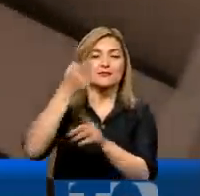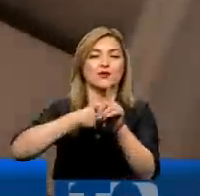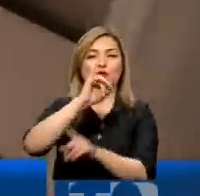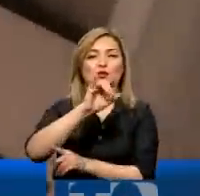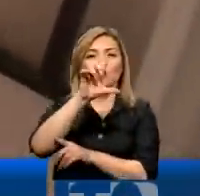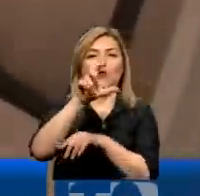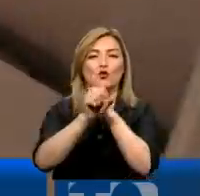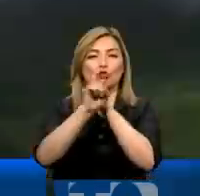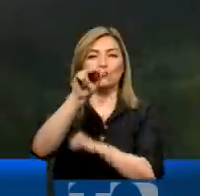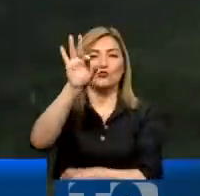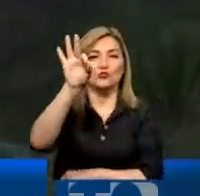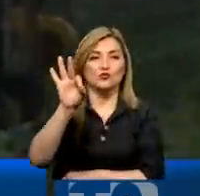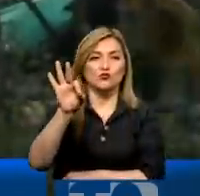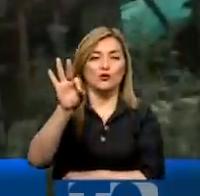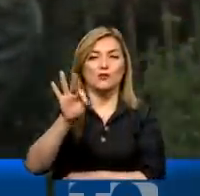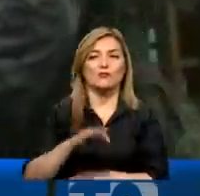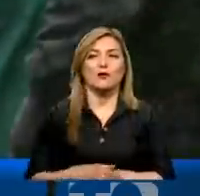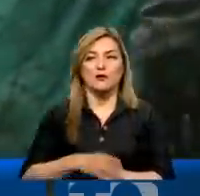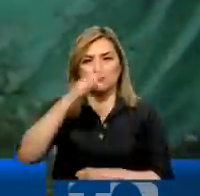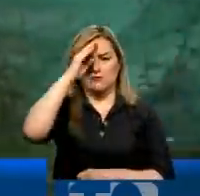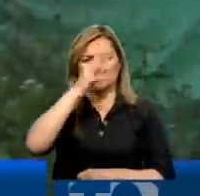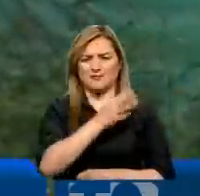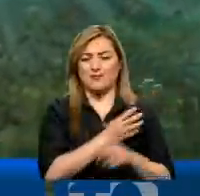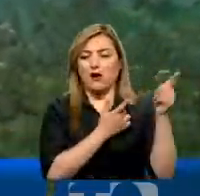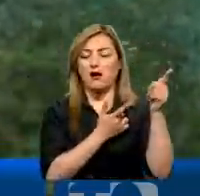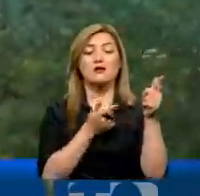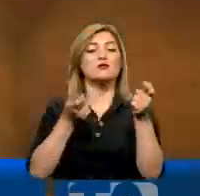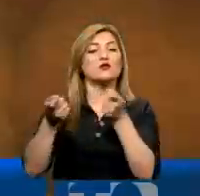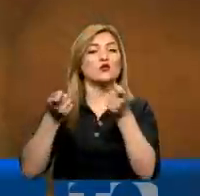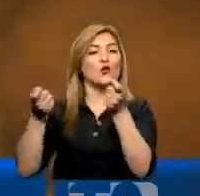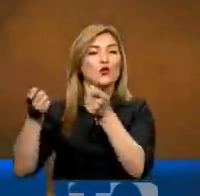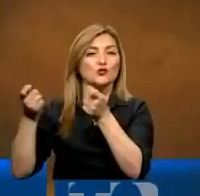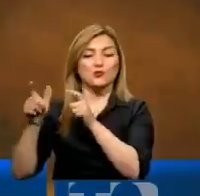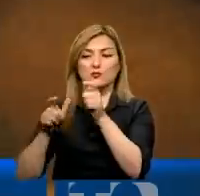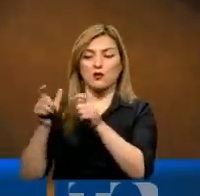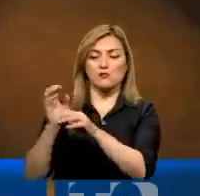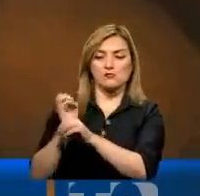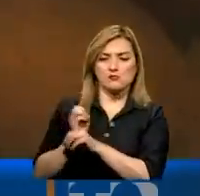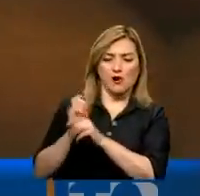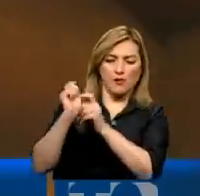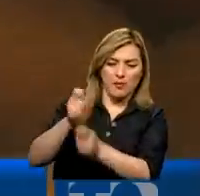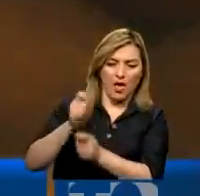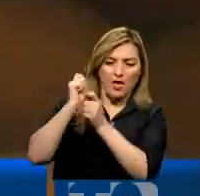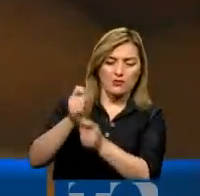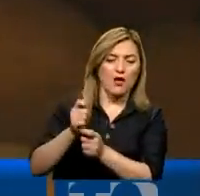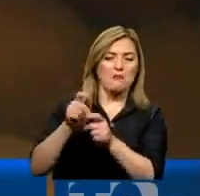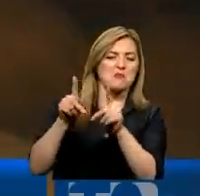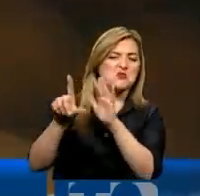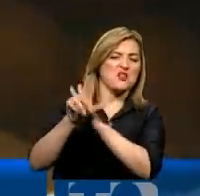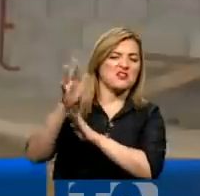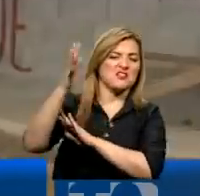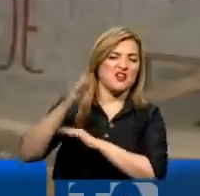de 2019 y militarizar el lugar para obligar a salir a quienes explotaban ilegalmente oro y